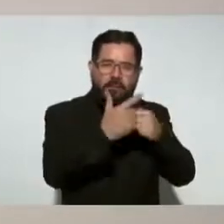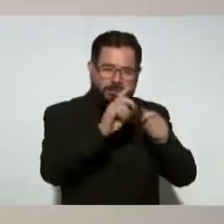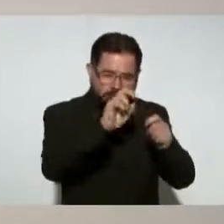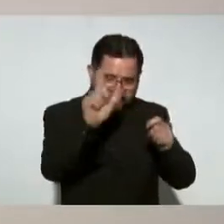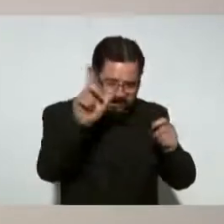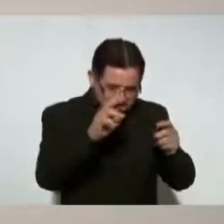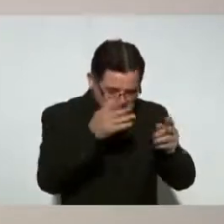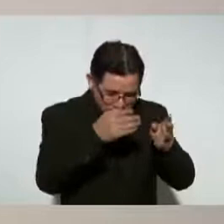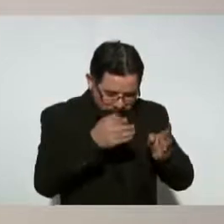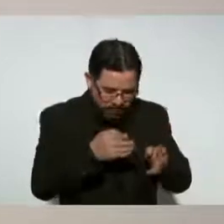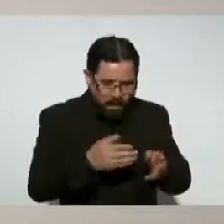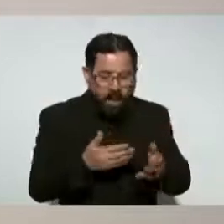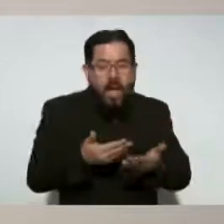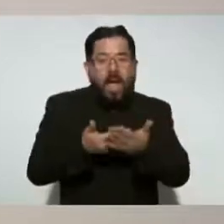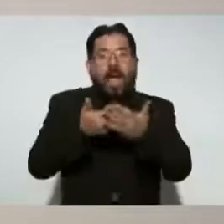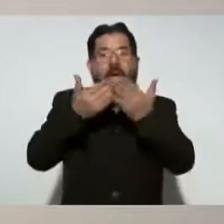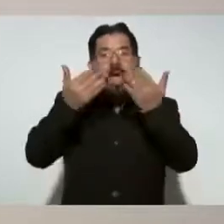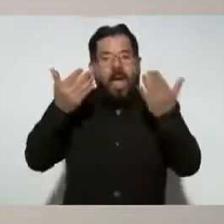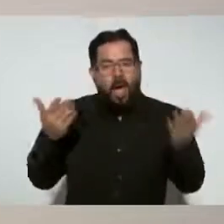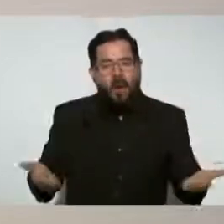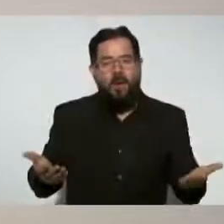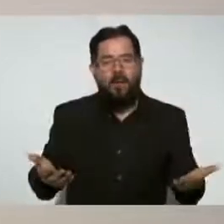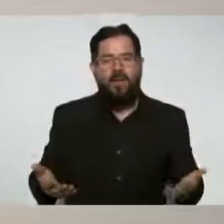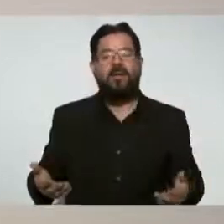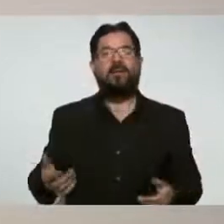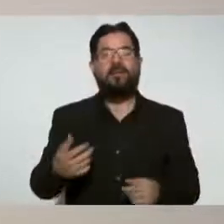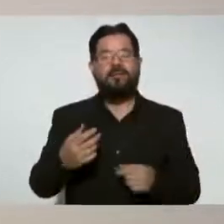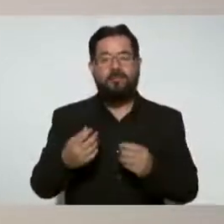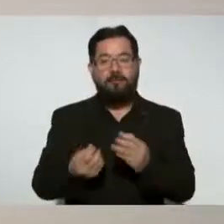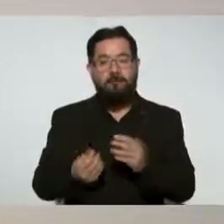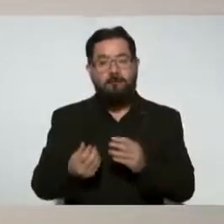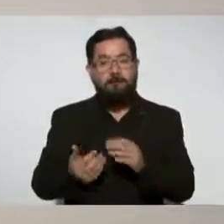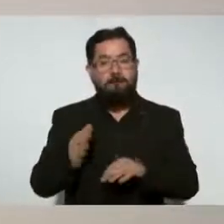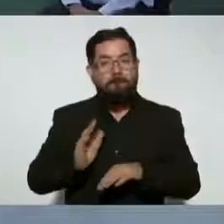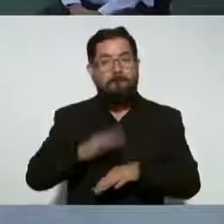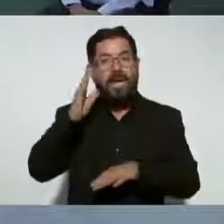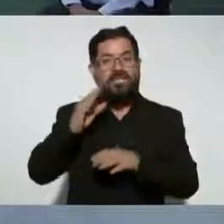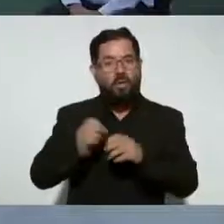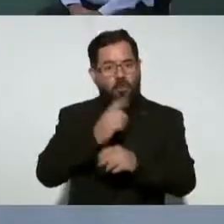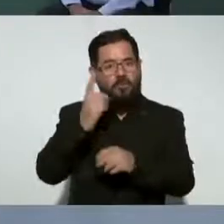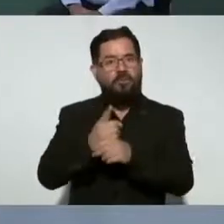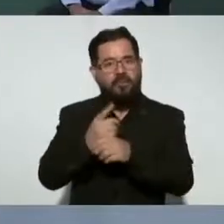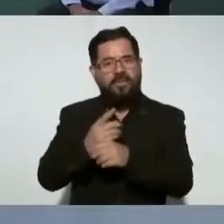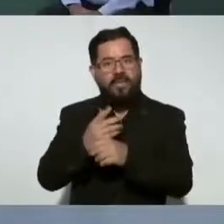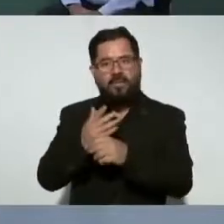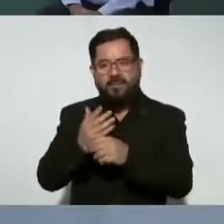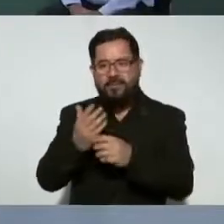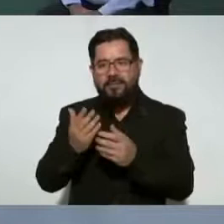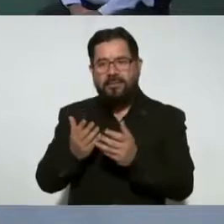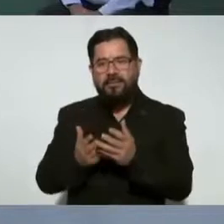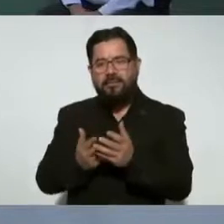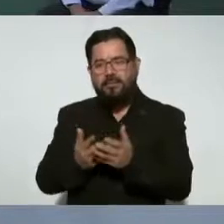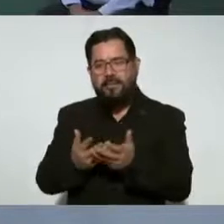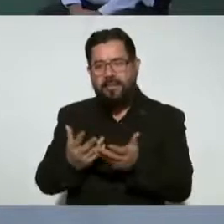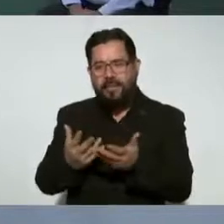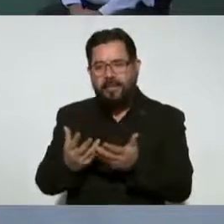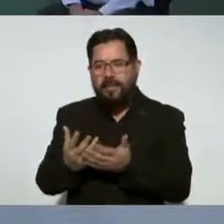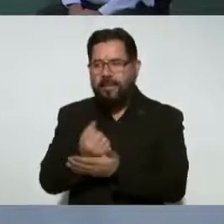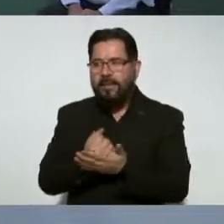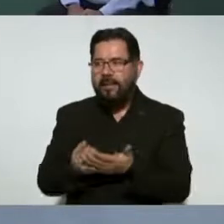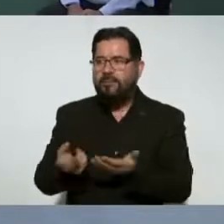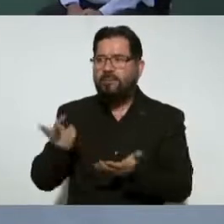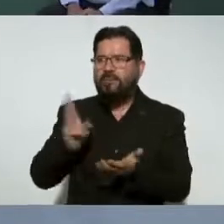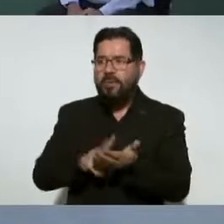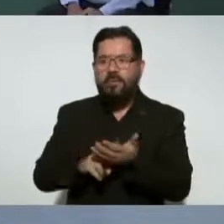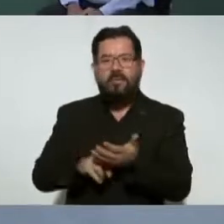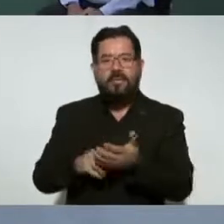ahora ya tengan oportunidad 20,000, más del doble. Y